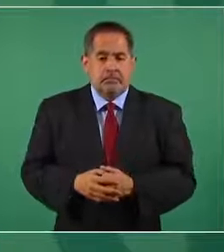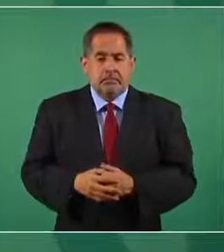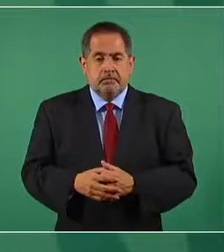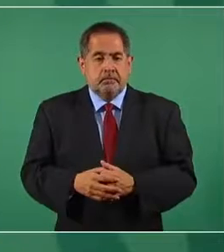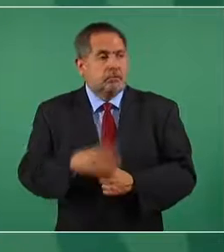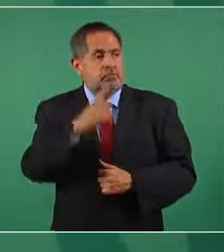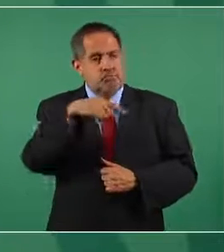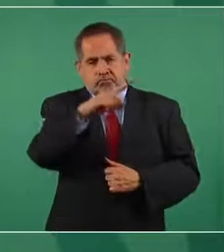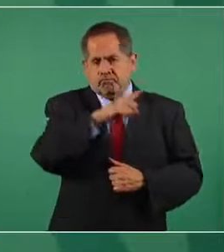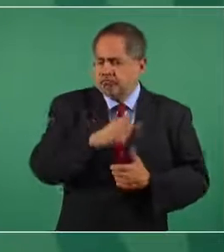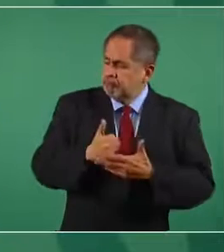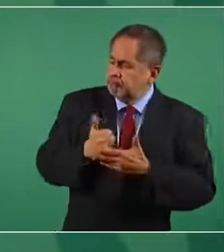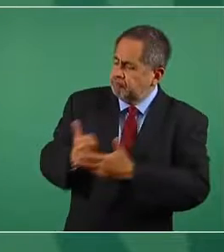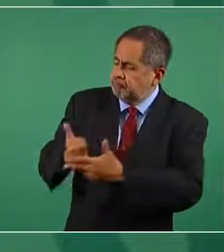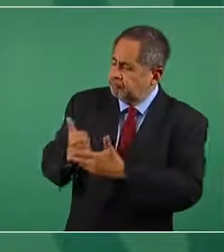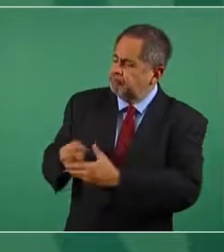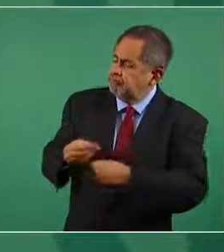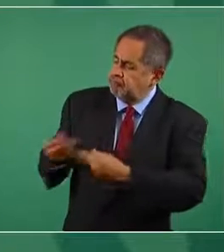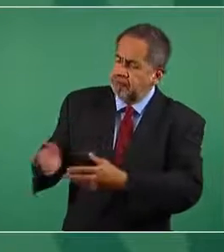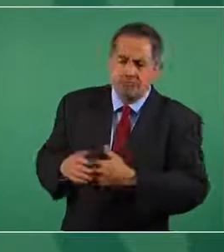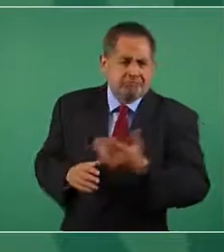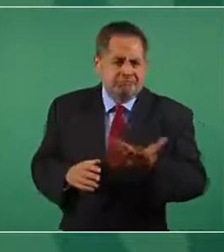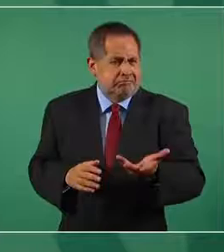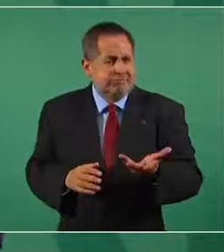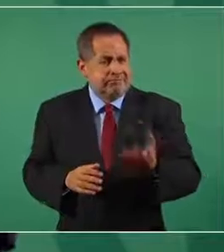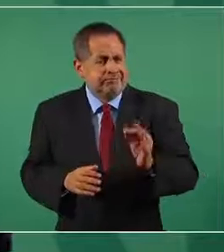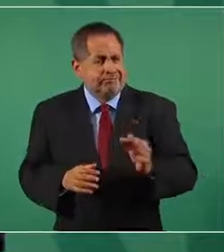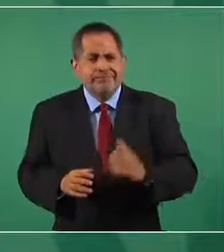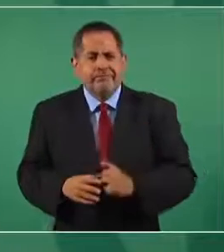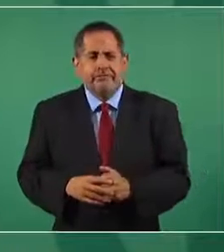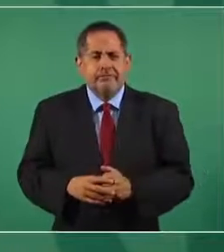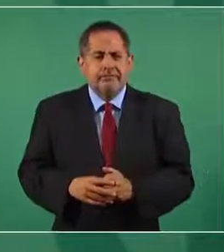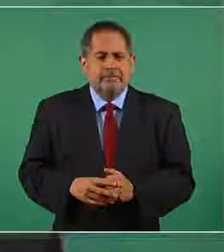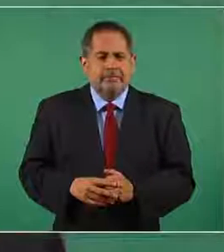están ayudando. Son